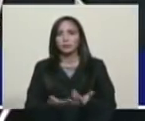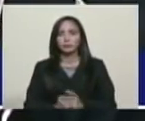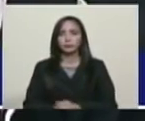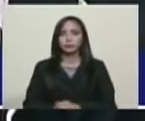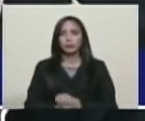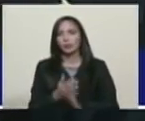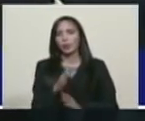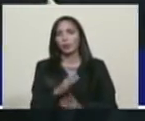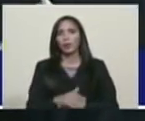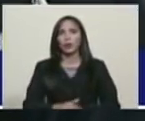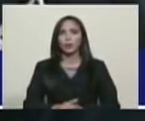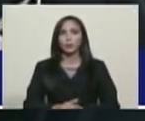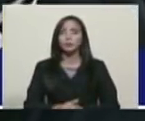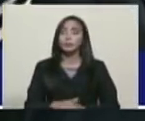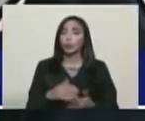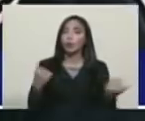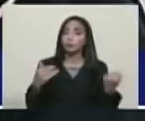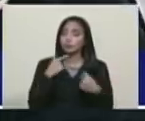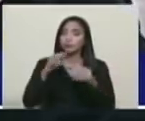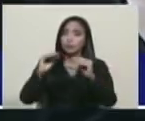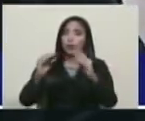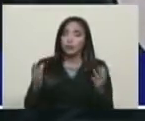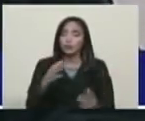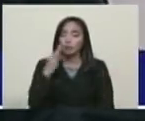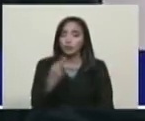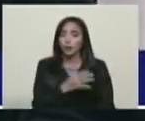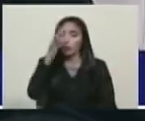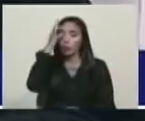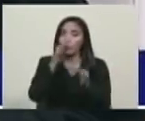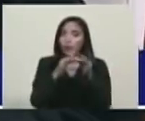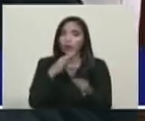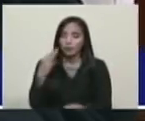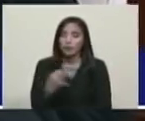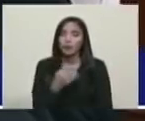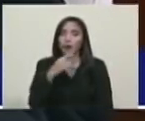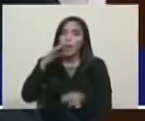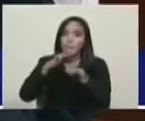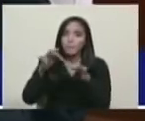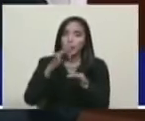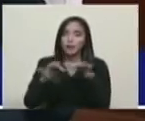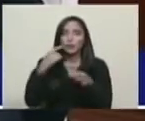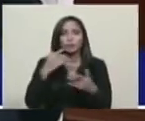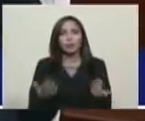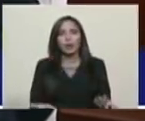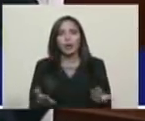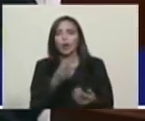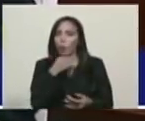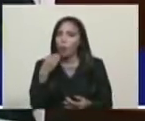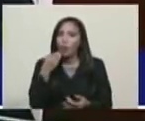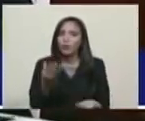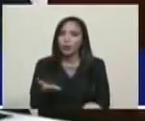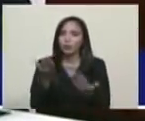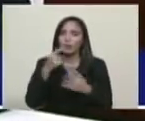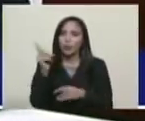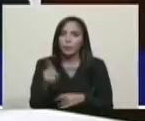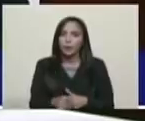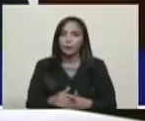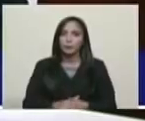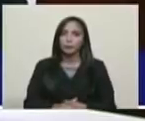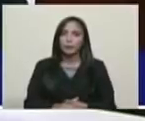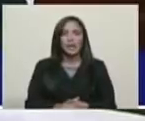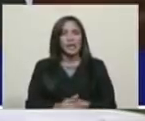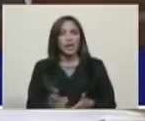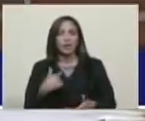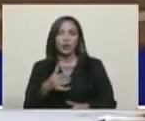por lo menos, se lo recomiendo de muy buena fe y buena voluntad. Invierta, muchachos, muchachas. No se vayan a tomar